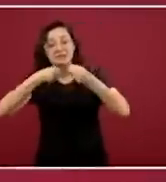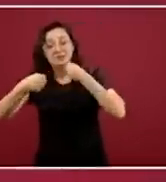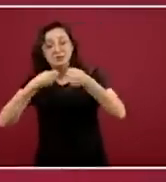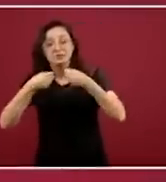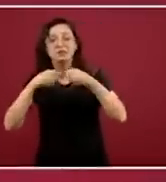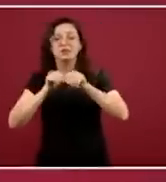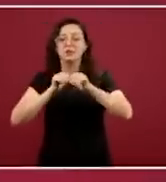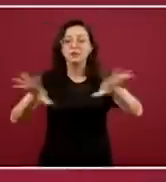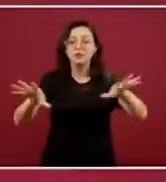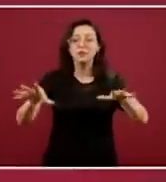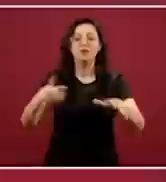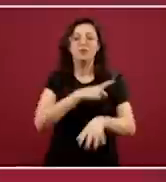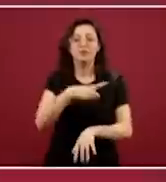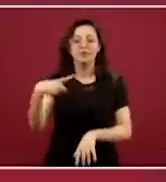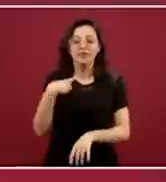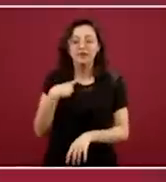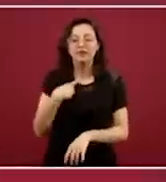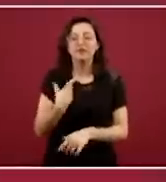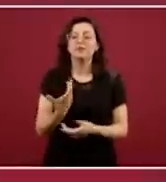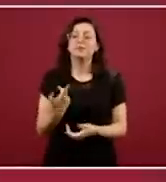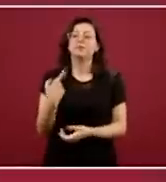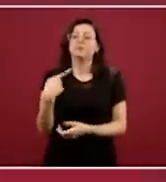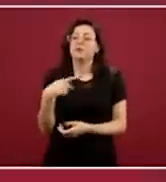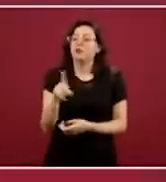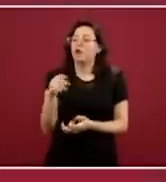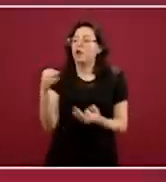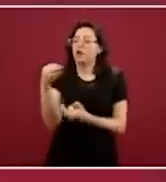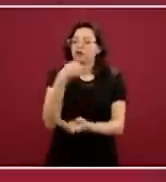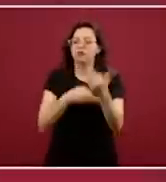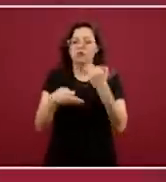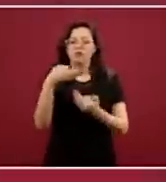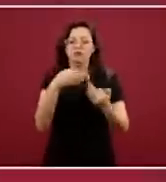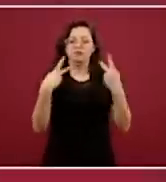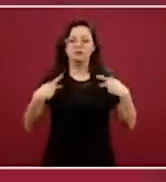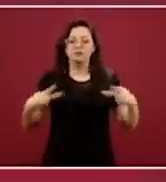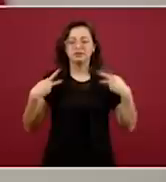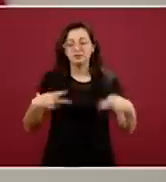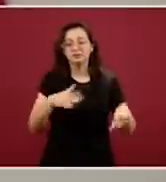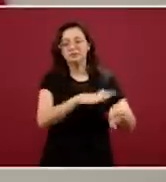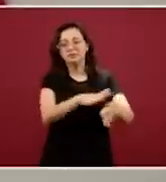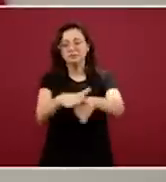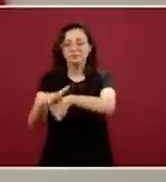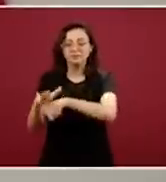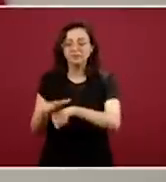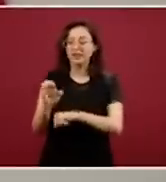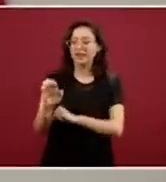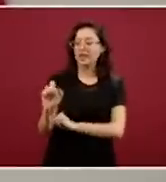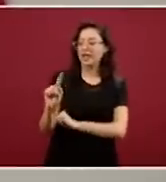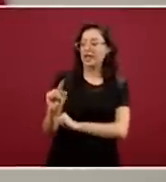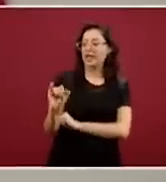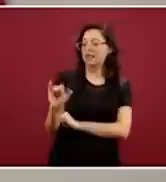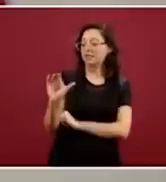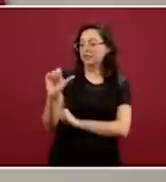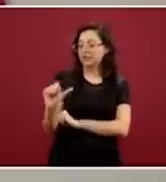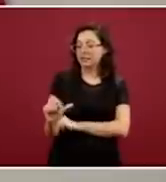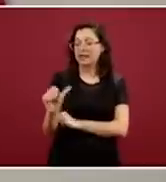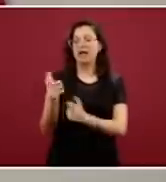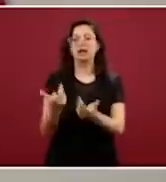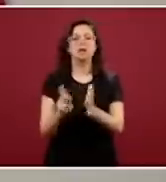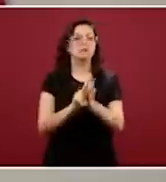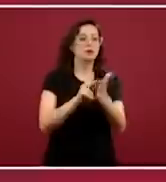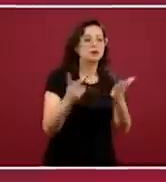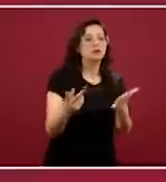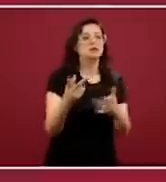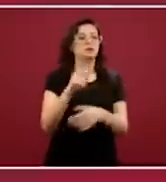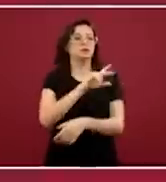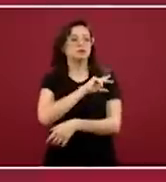por extensión pedimos la ética informativa de los que deciden las políticas editoriales de los distintos medios